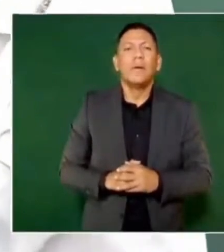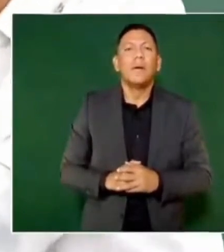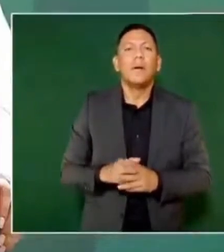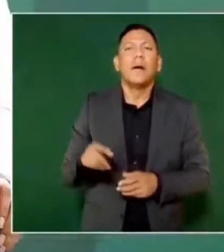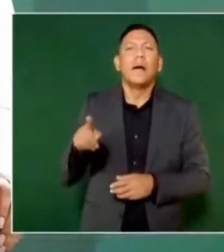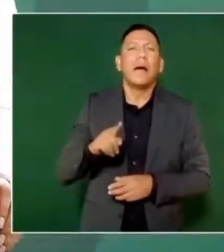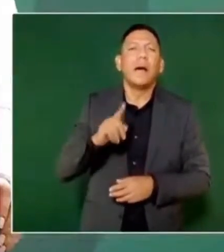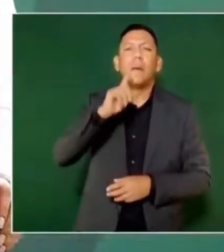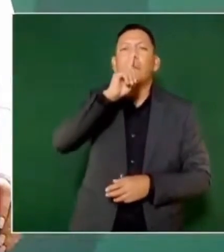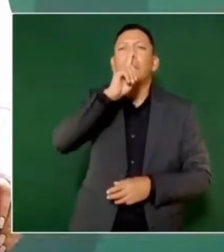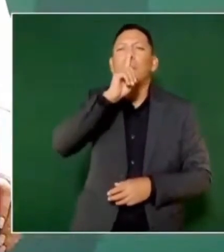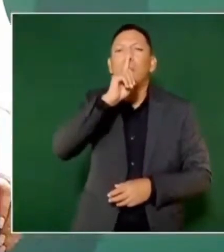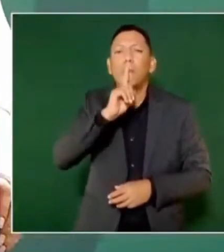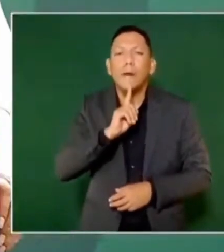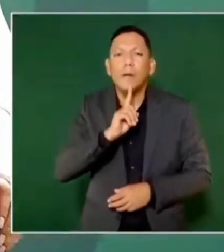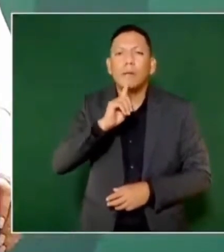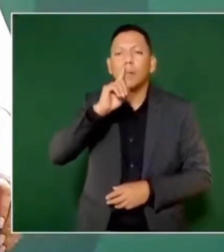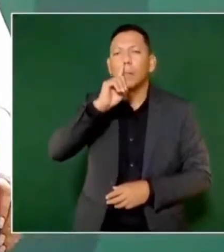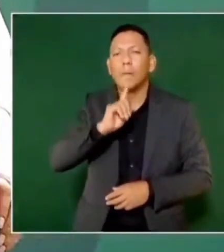mentirosos.